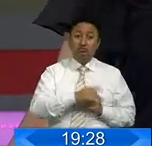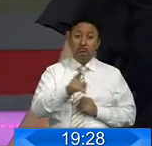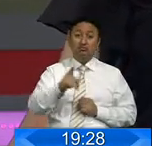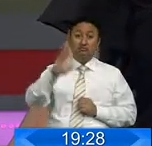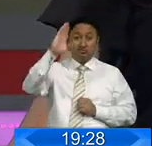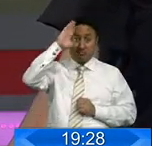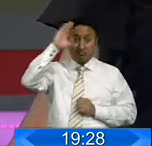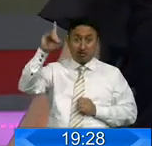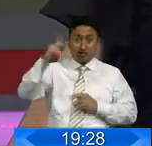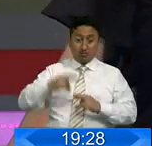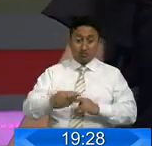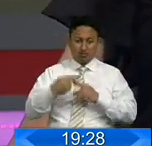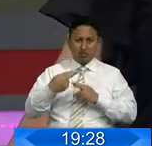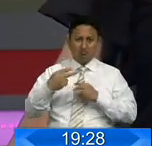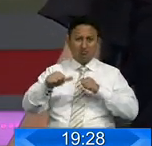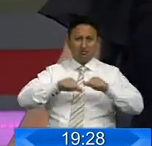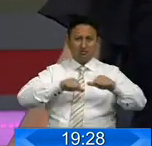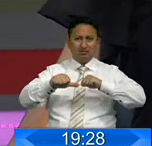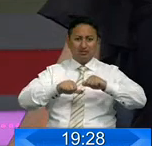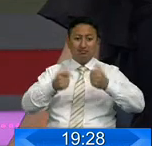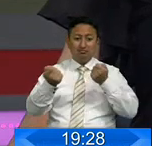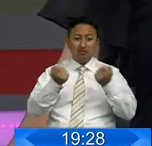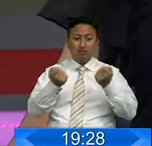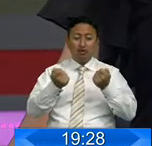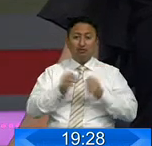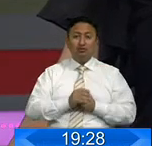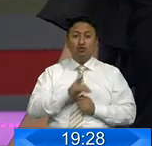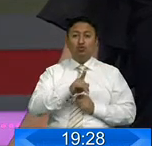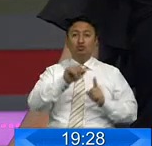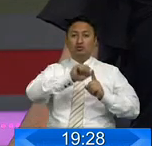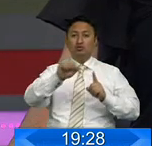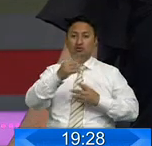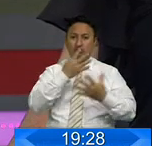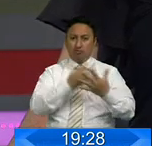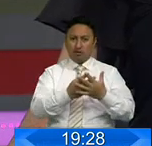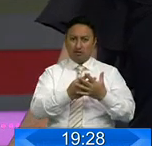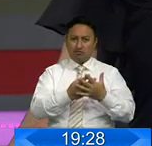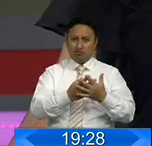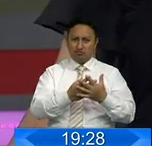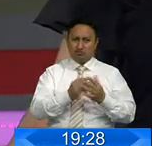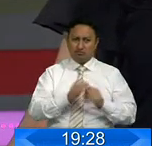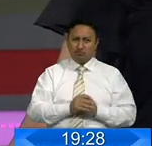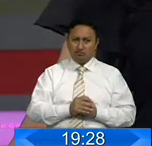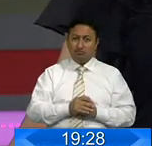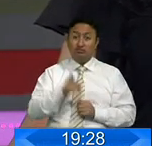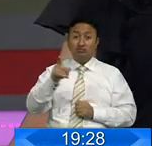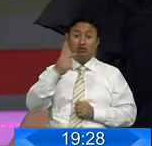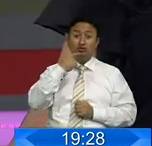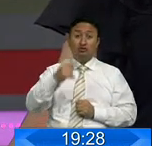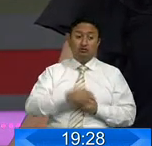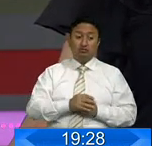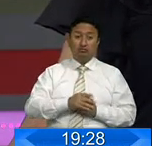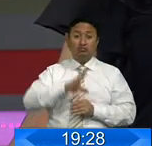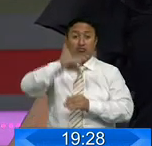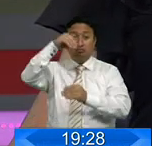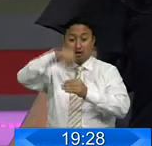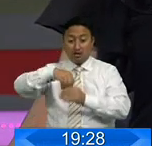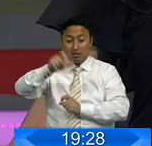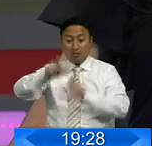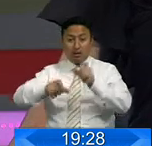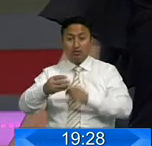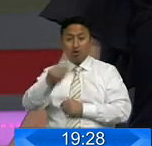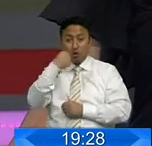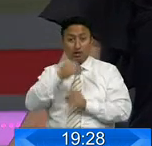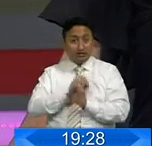encargada de administrar y controlar el sistema carcelario en el país según la entidad no habría una huelga de hambre